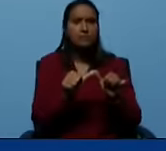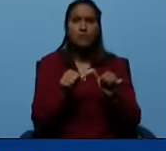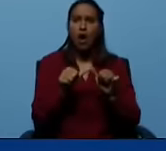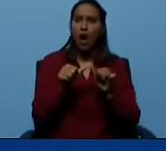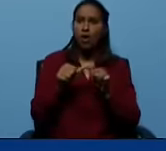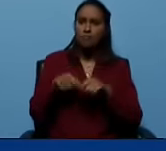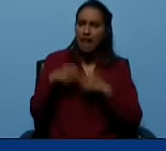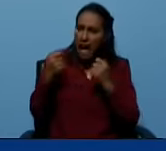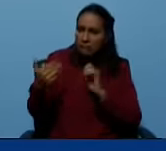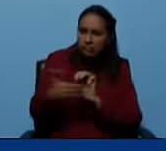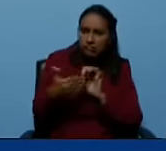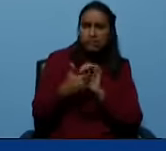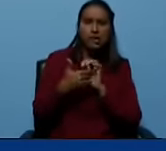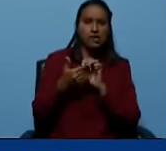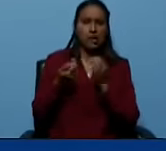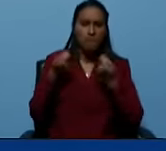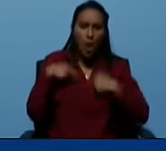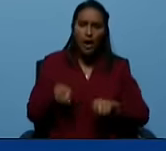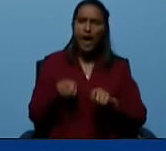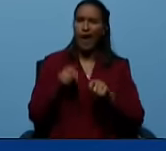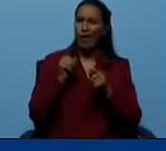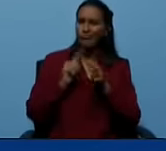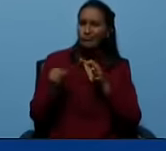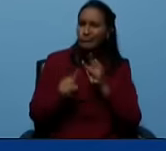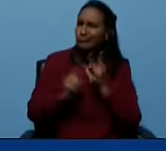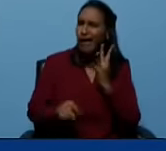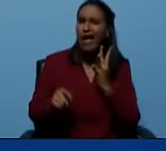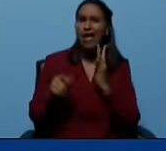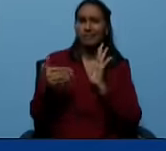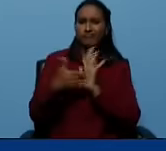persecución de distintos signos.